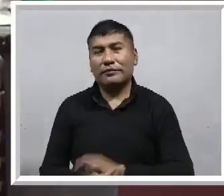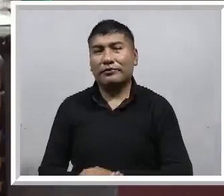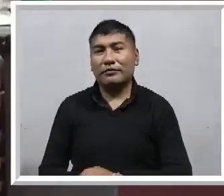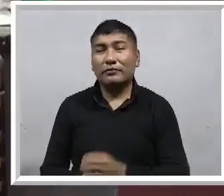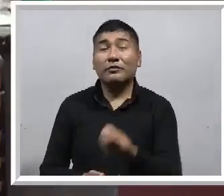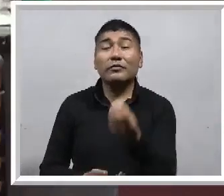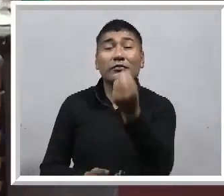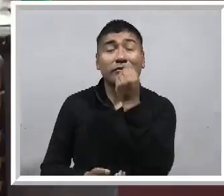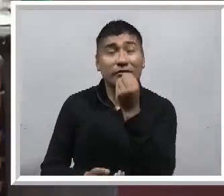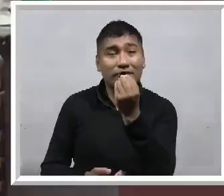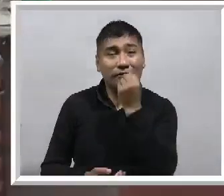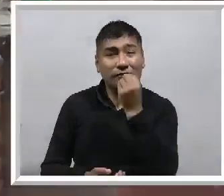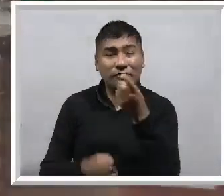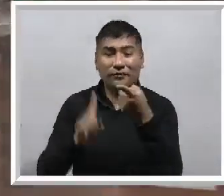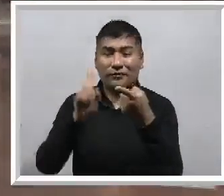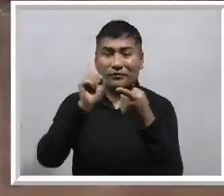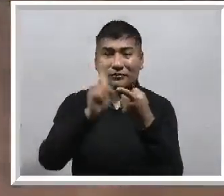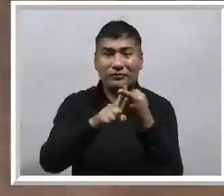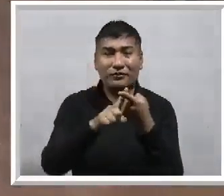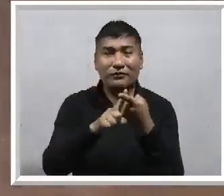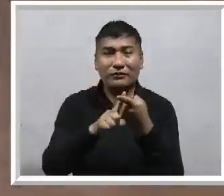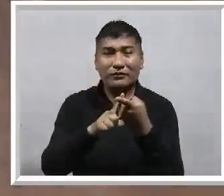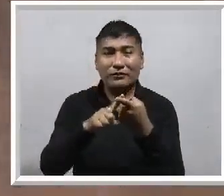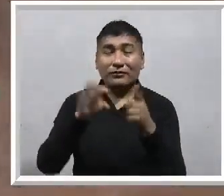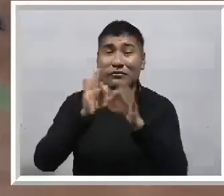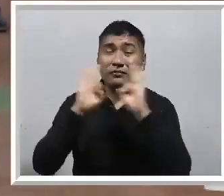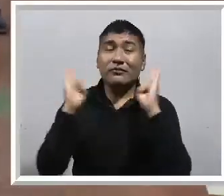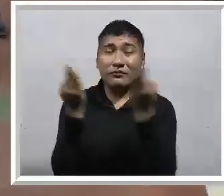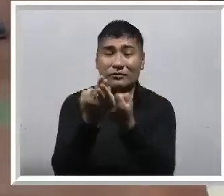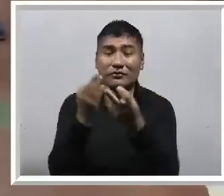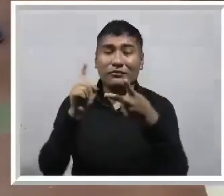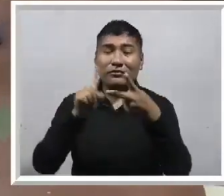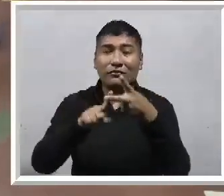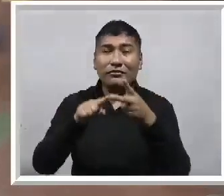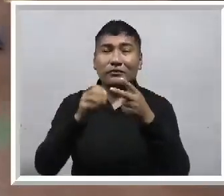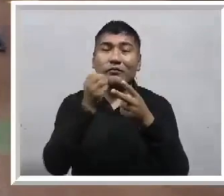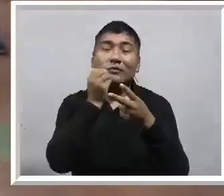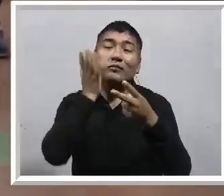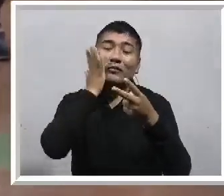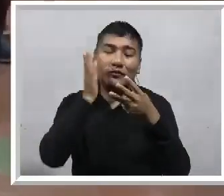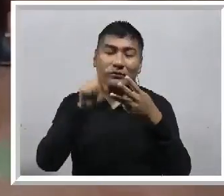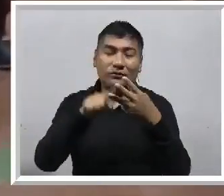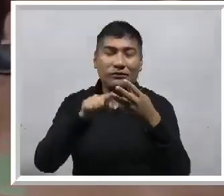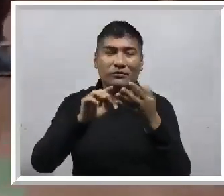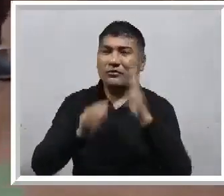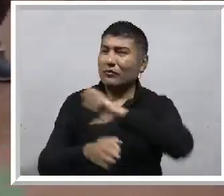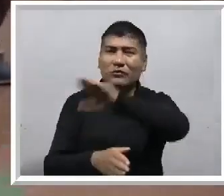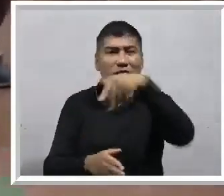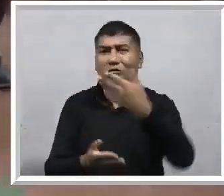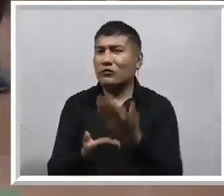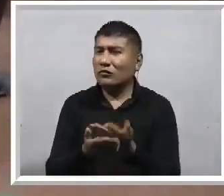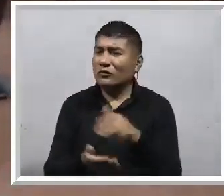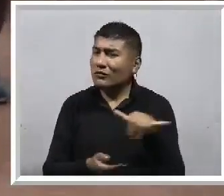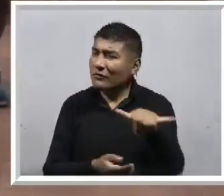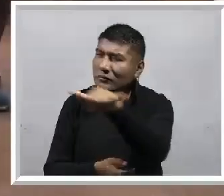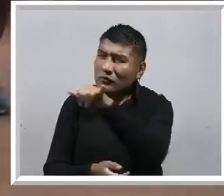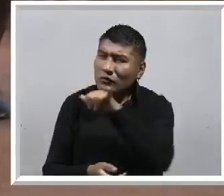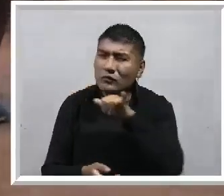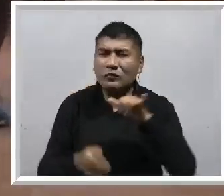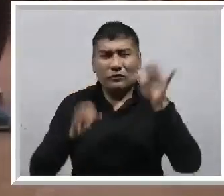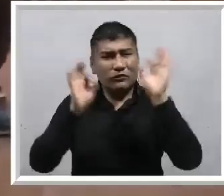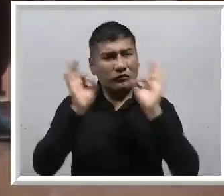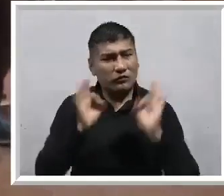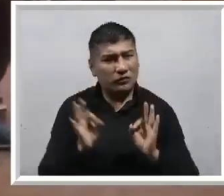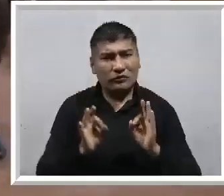el alimento la familia el hogar todos de la misma manera